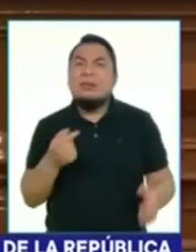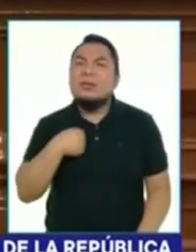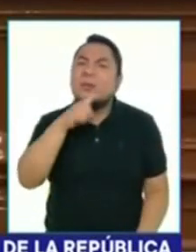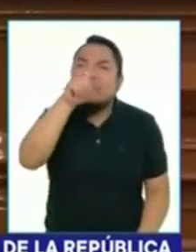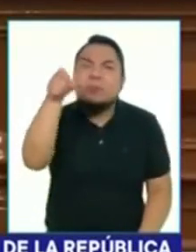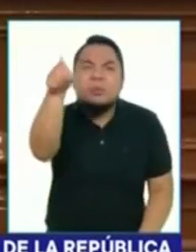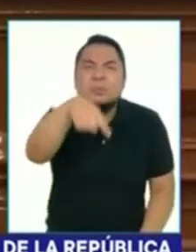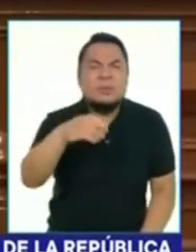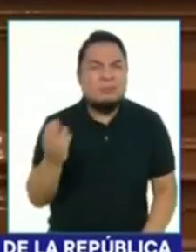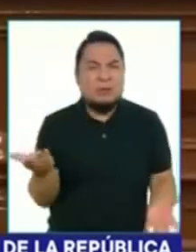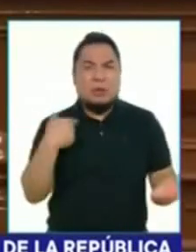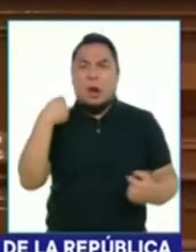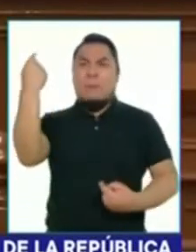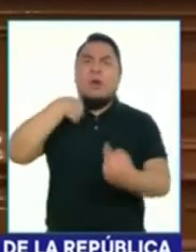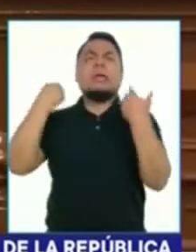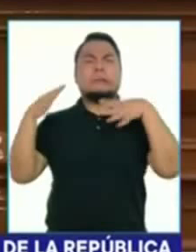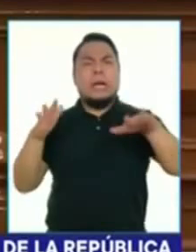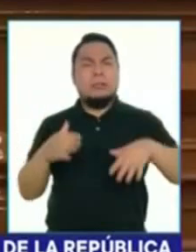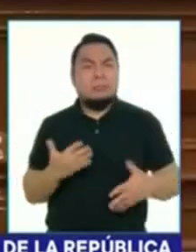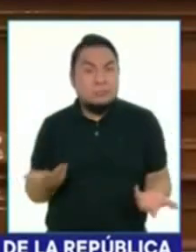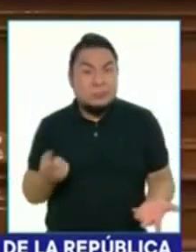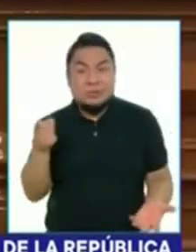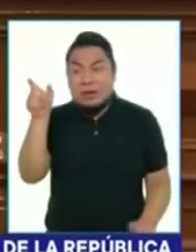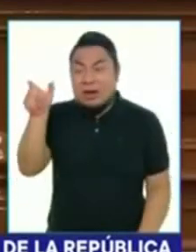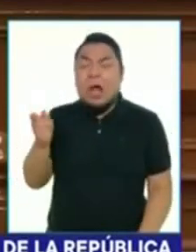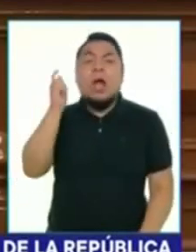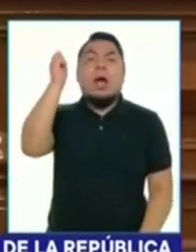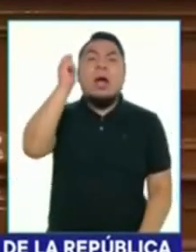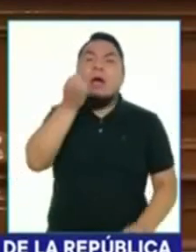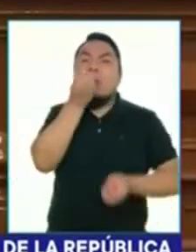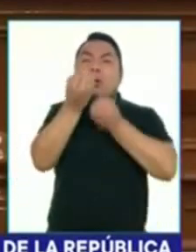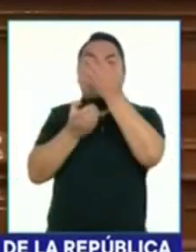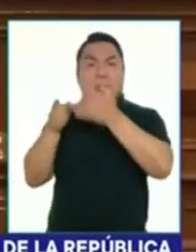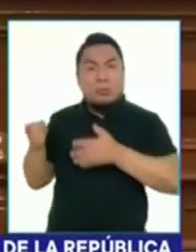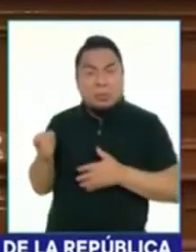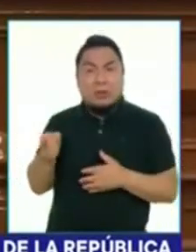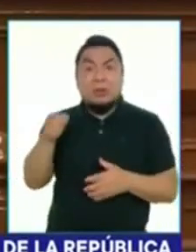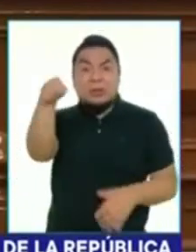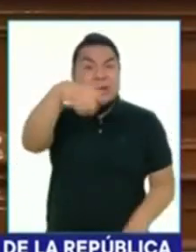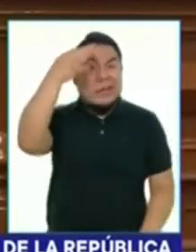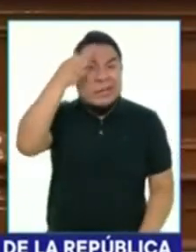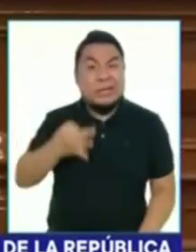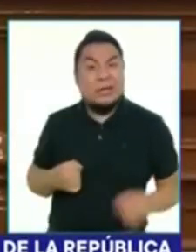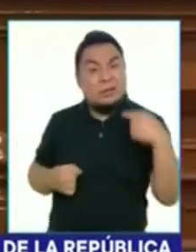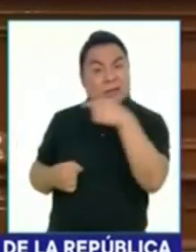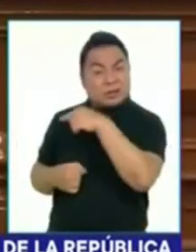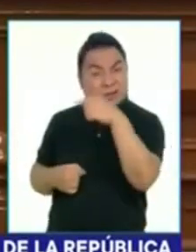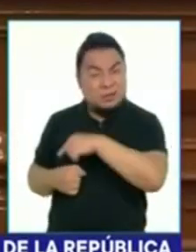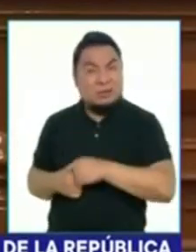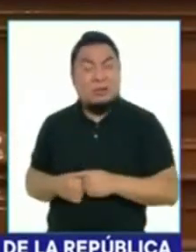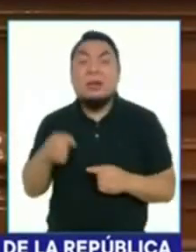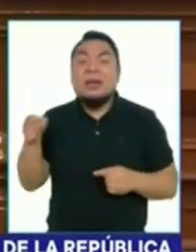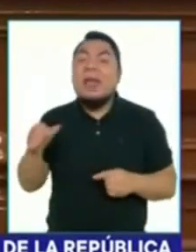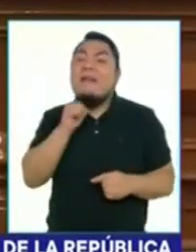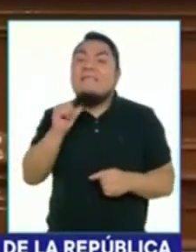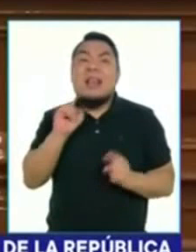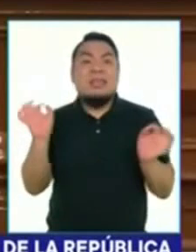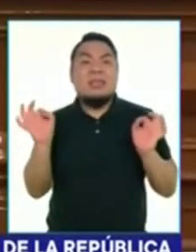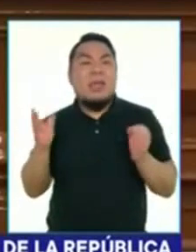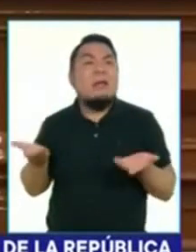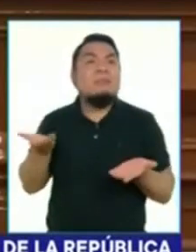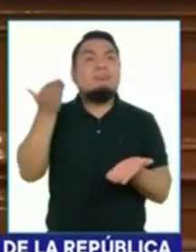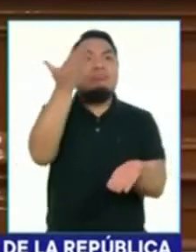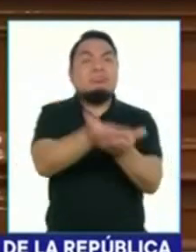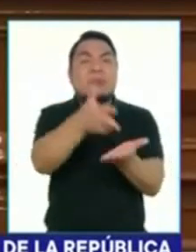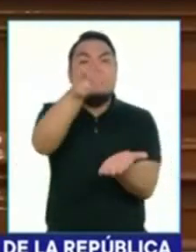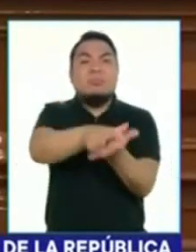estamos? ¿Frente a un dicho? ¿Frente a un acuerdo o acuerdos de colaboración que aún no han